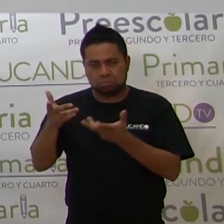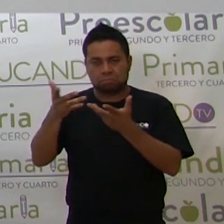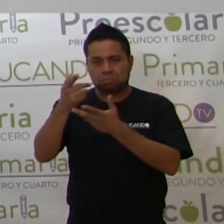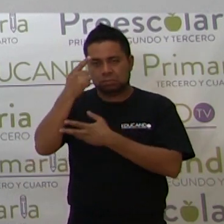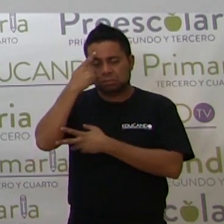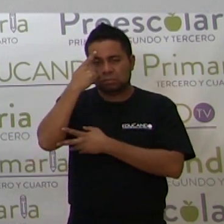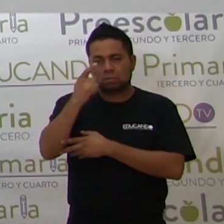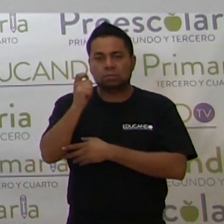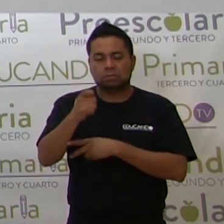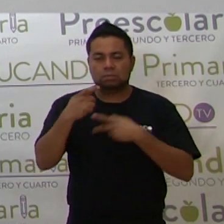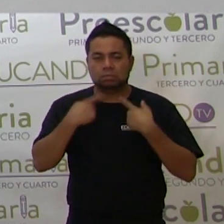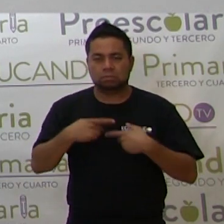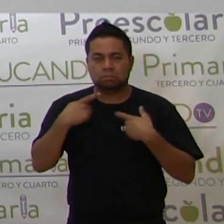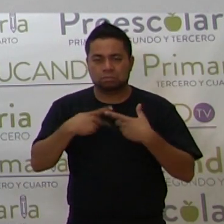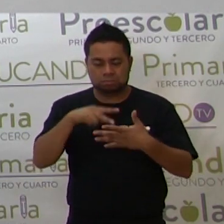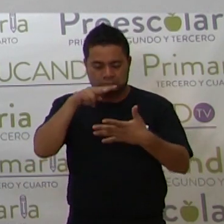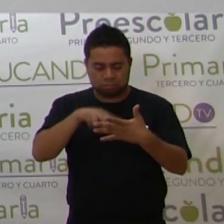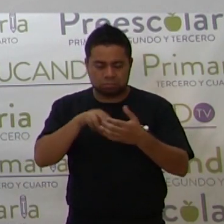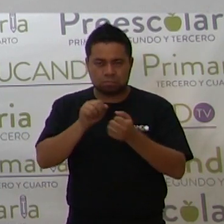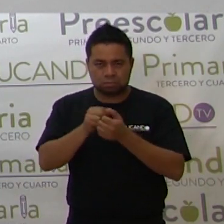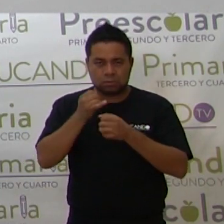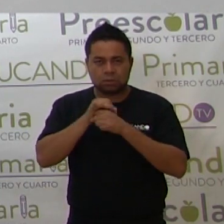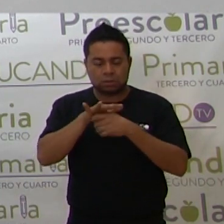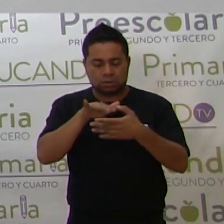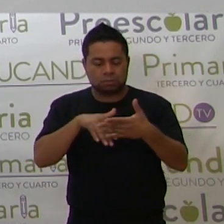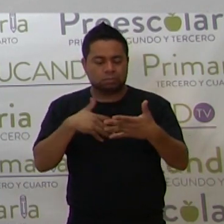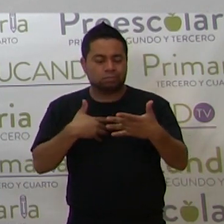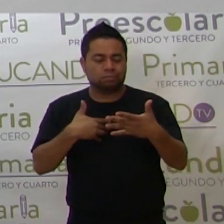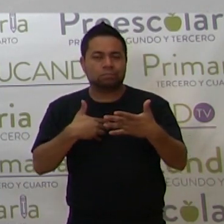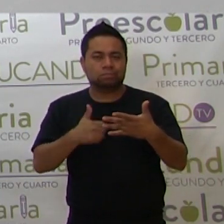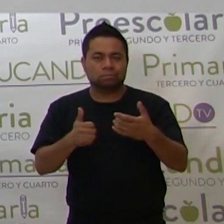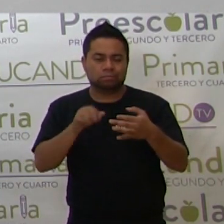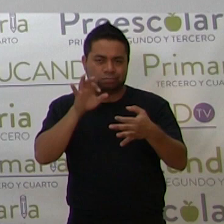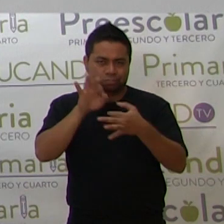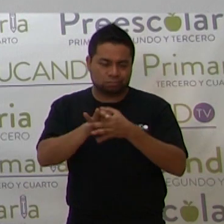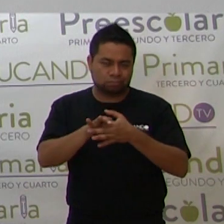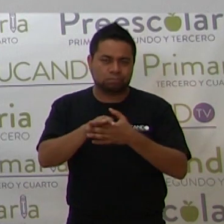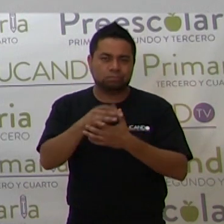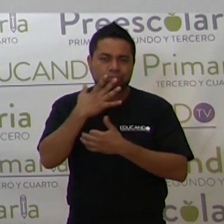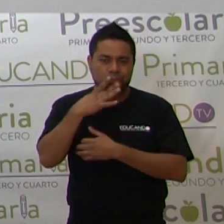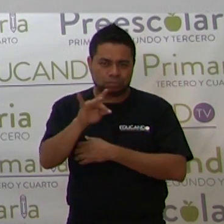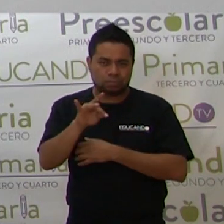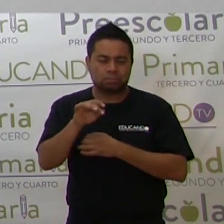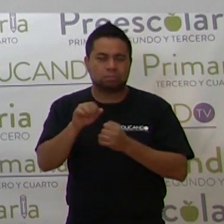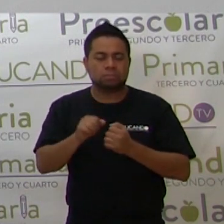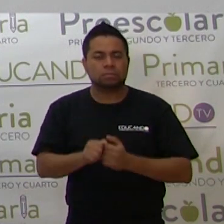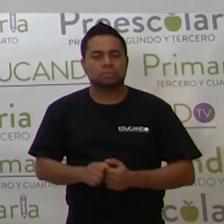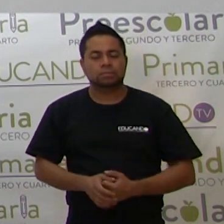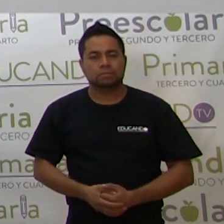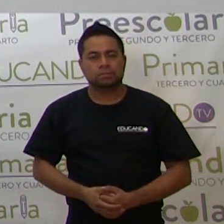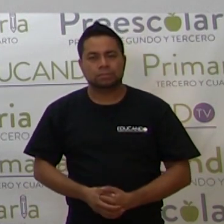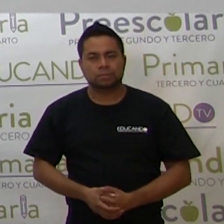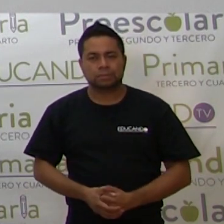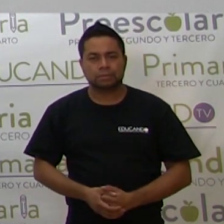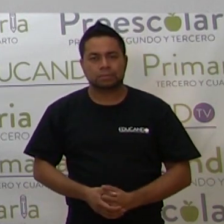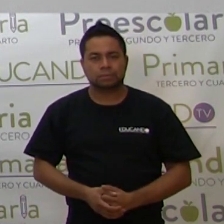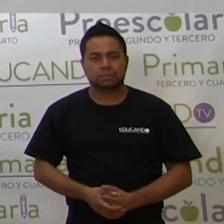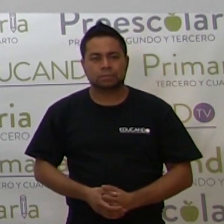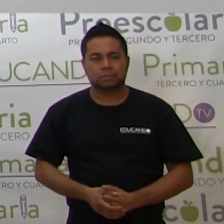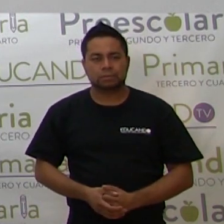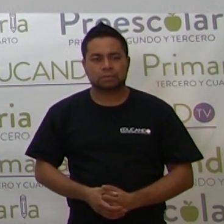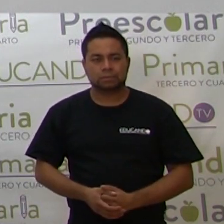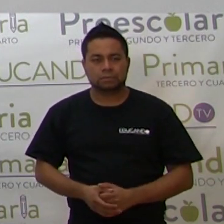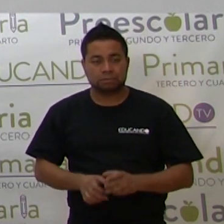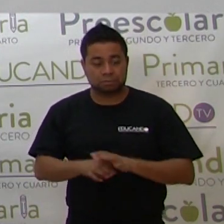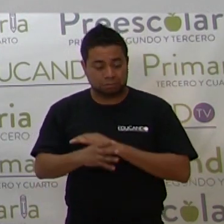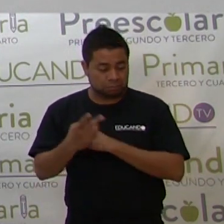para que nuestro receptor de la información lo entienda con coherencia y también con sencillez. Y esta